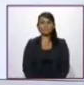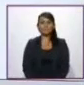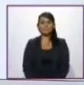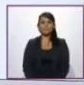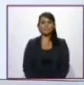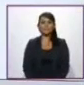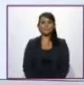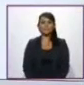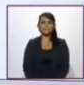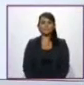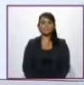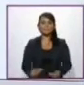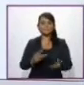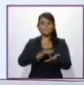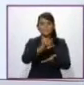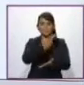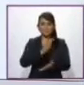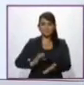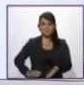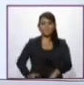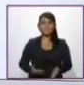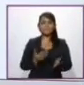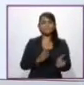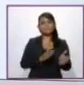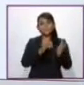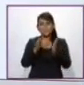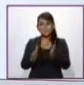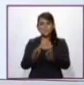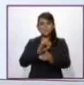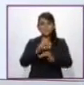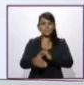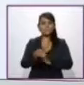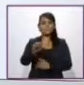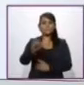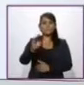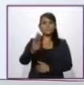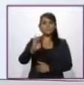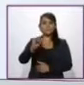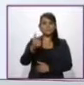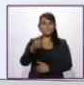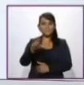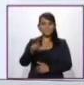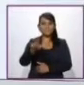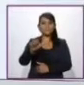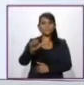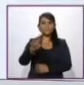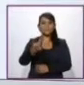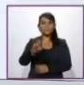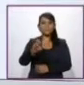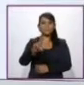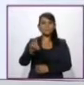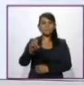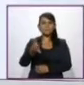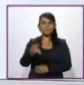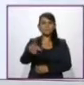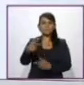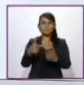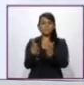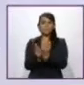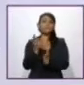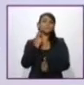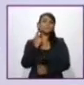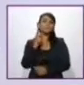Muchas gracias, candidata. Y concluimos el cierre con Abigail Arredondo Ramos, la candidata del PRI.